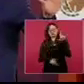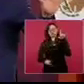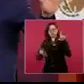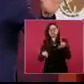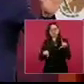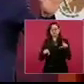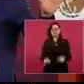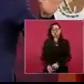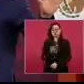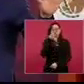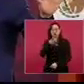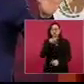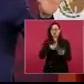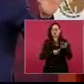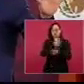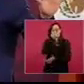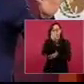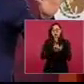nación.